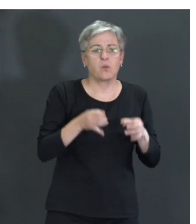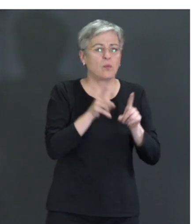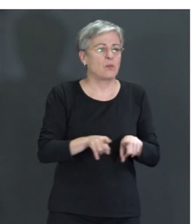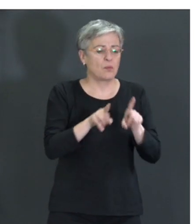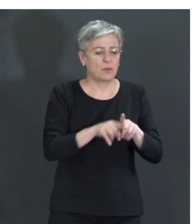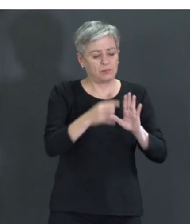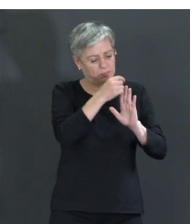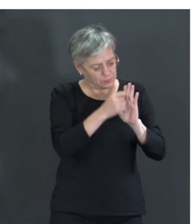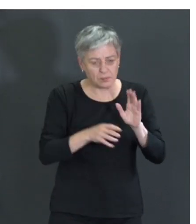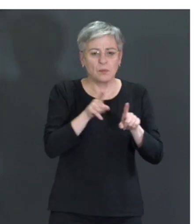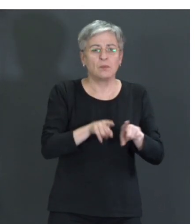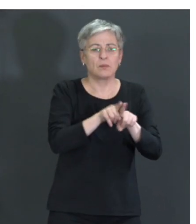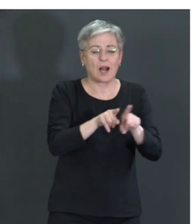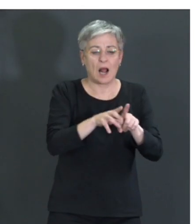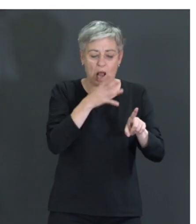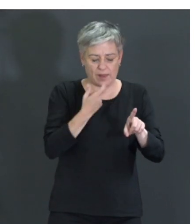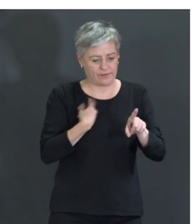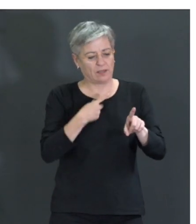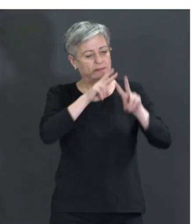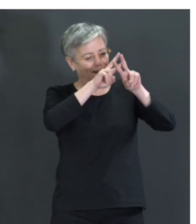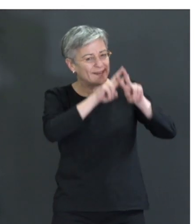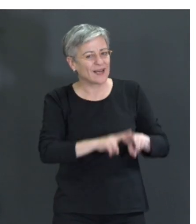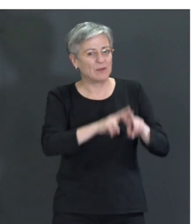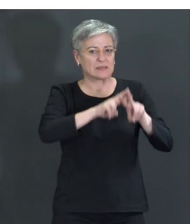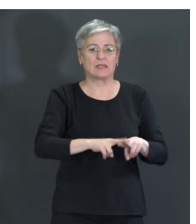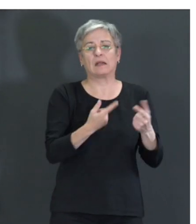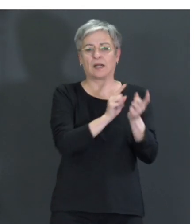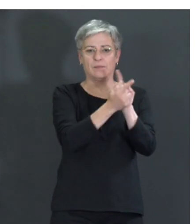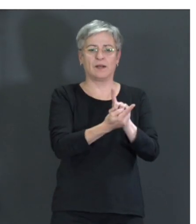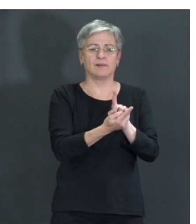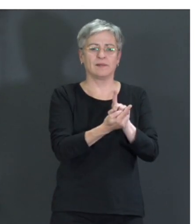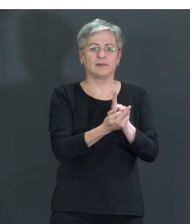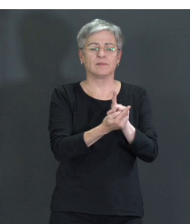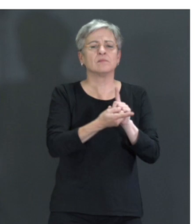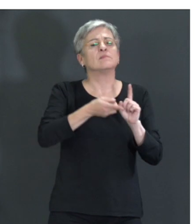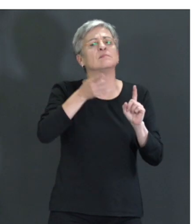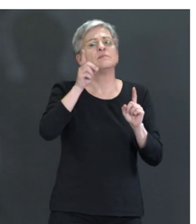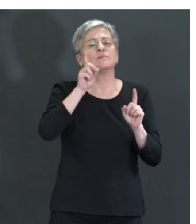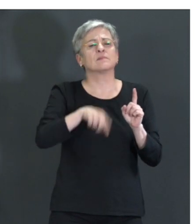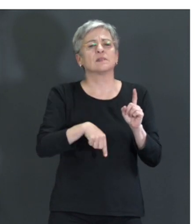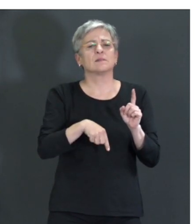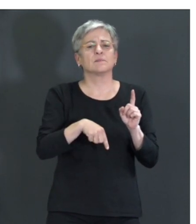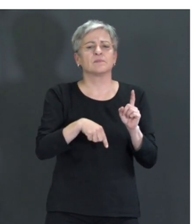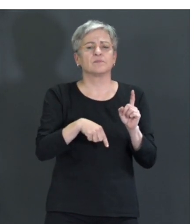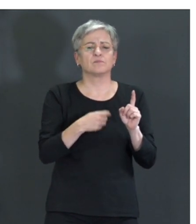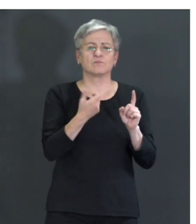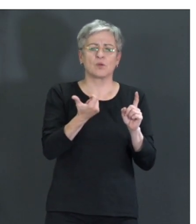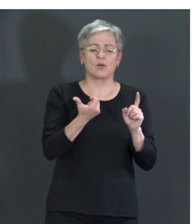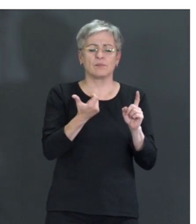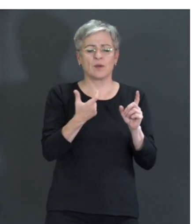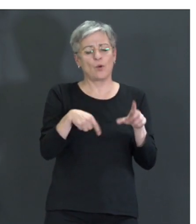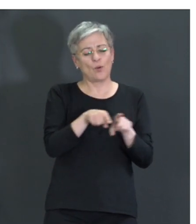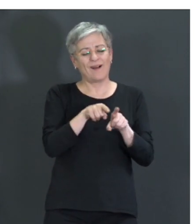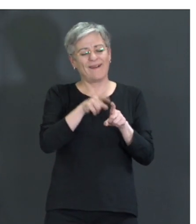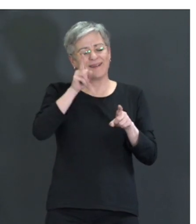muy estereotipada toda la vida, ya tienes que revisar todo eso, ¿no? Y sobre todo también hacer un trabajo interno,